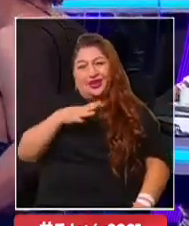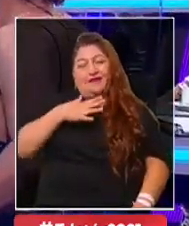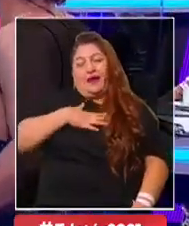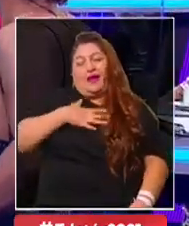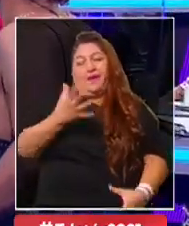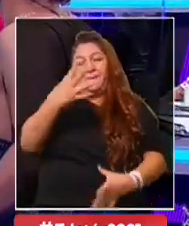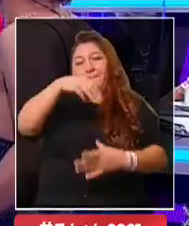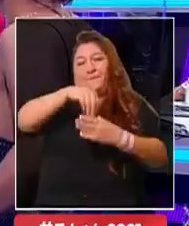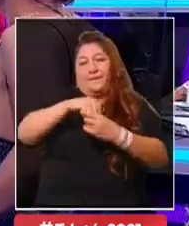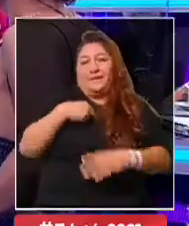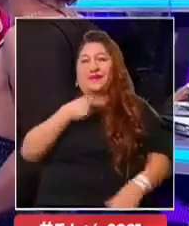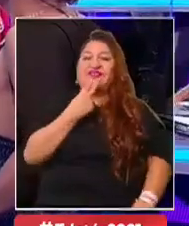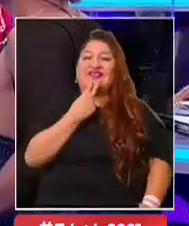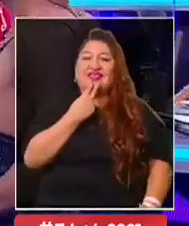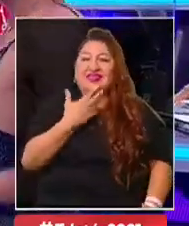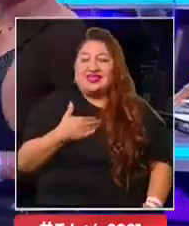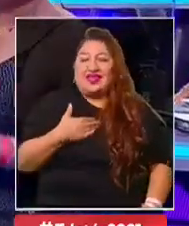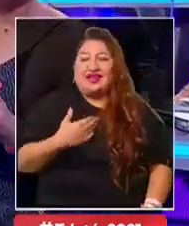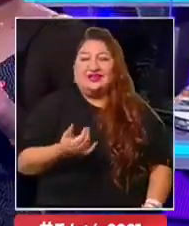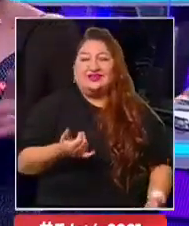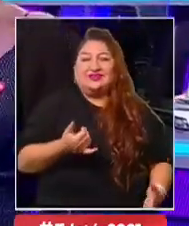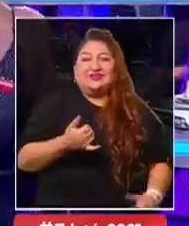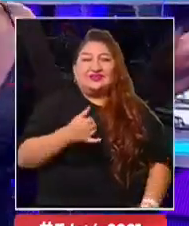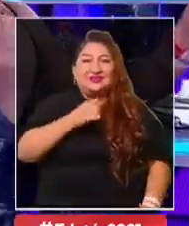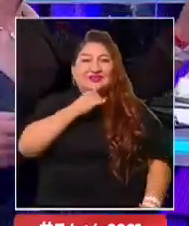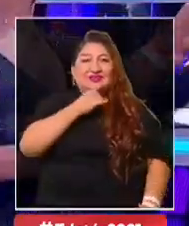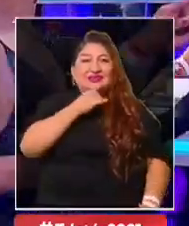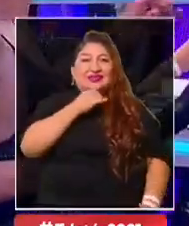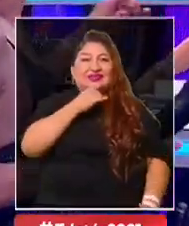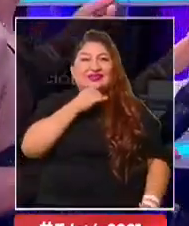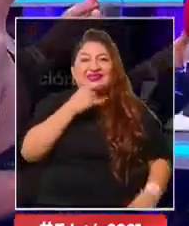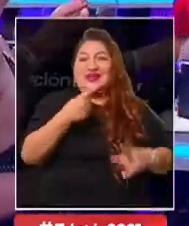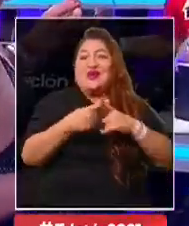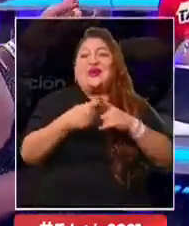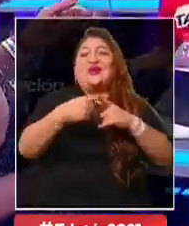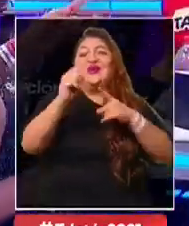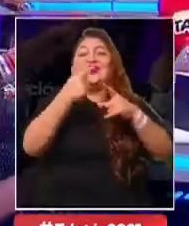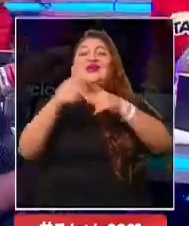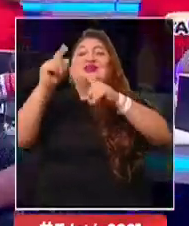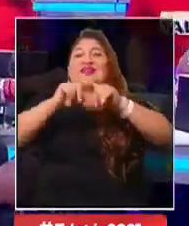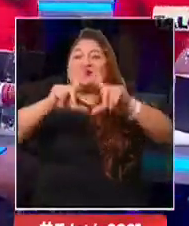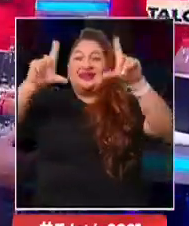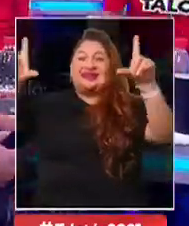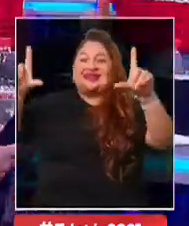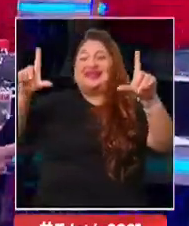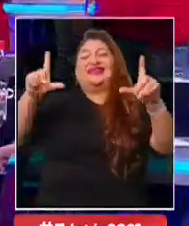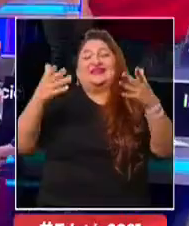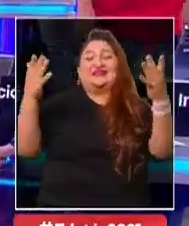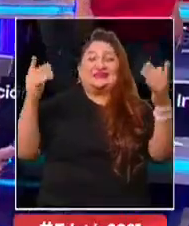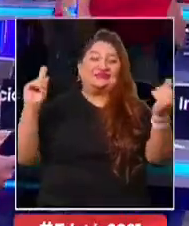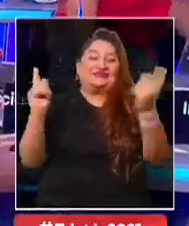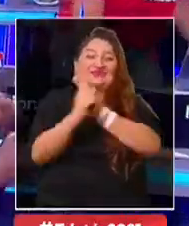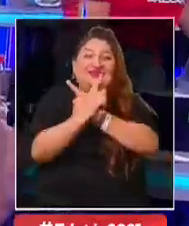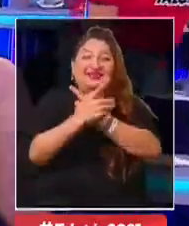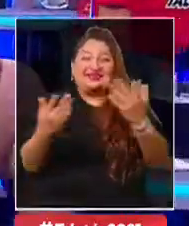vida. No sé a dónde te fuiste. Te fuiste a la otra pantalla allá.